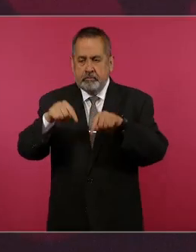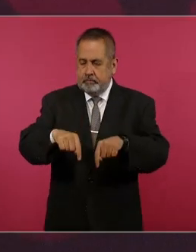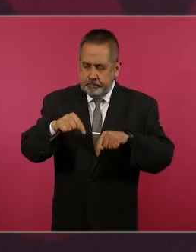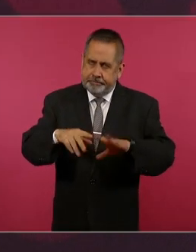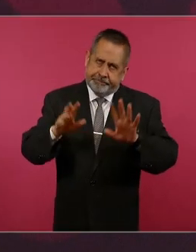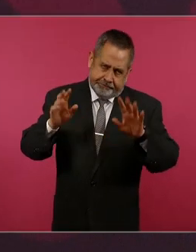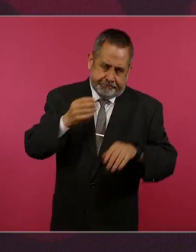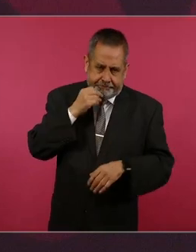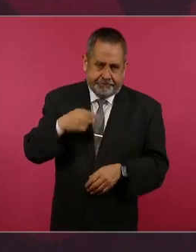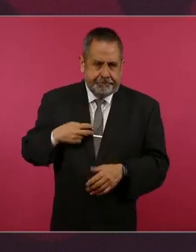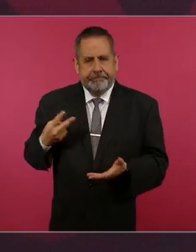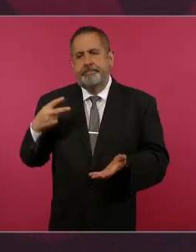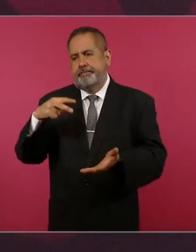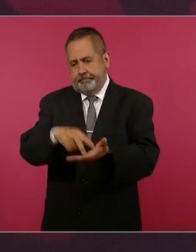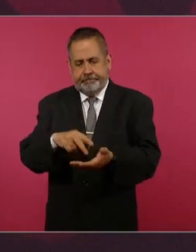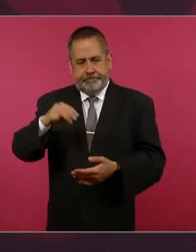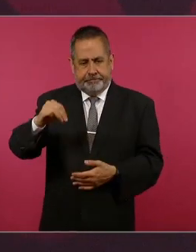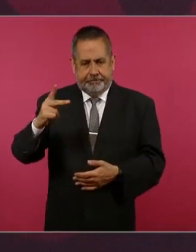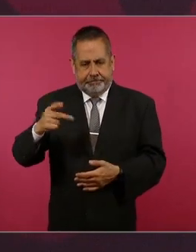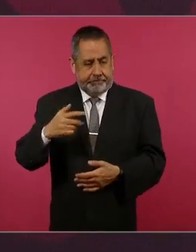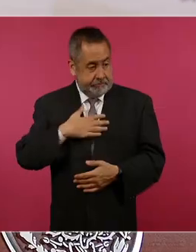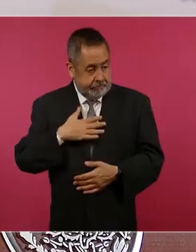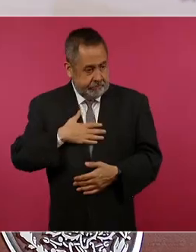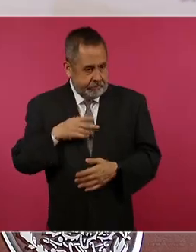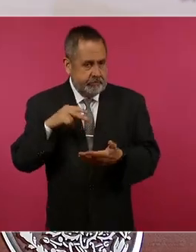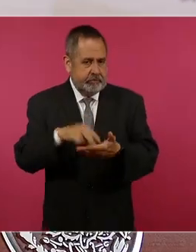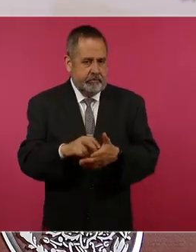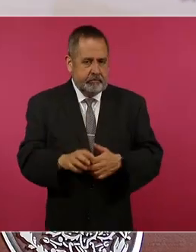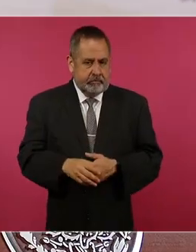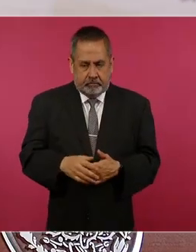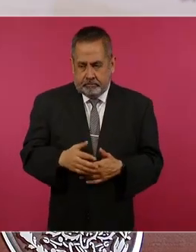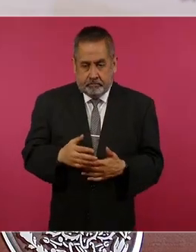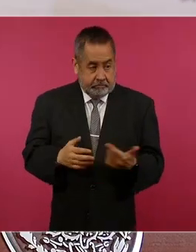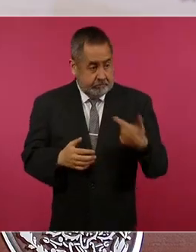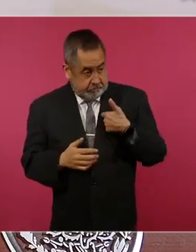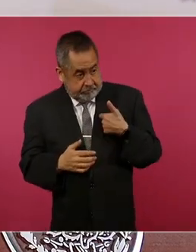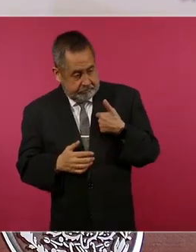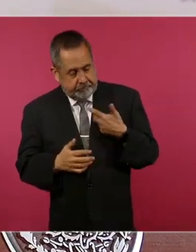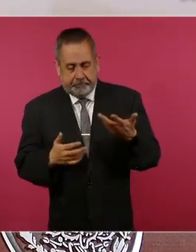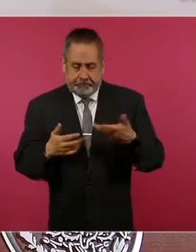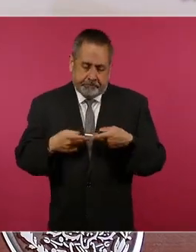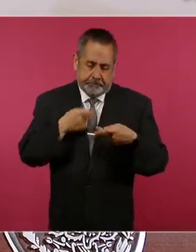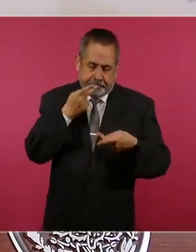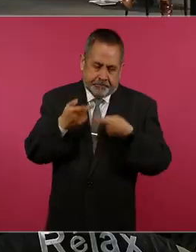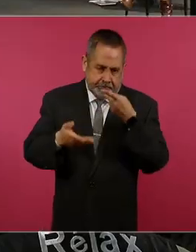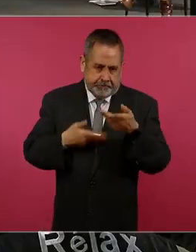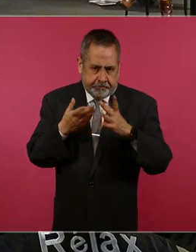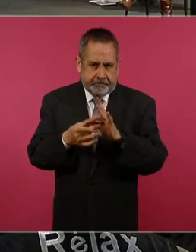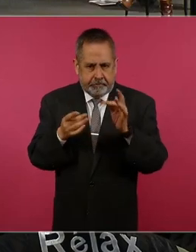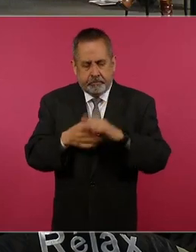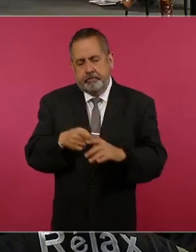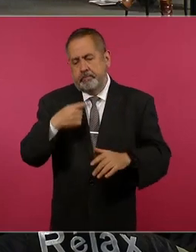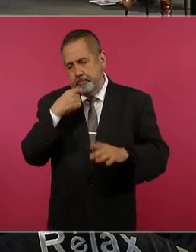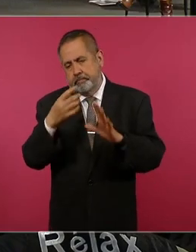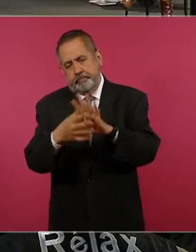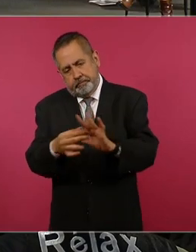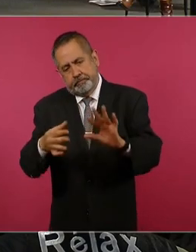pues vengo a declarar y empezaba yo a decir,